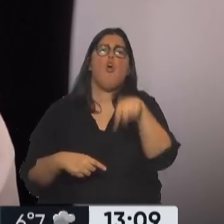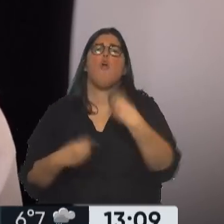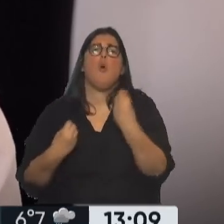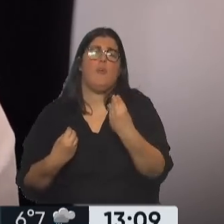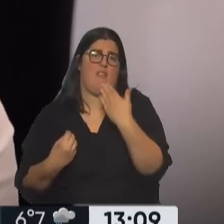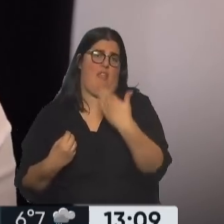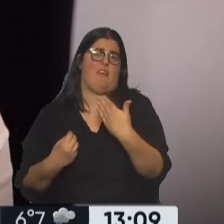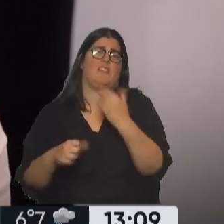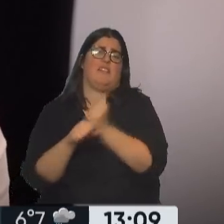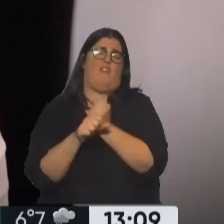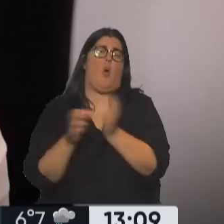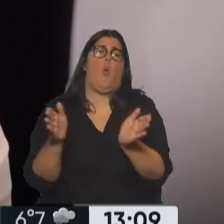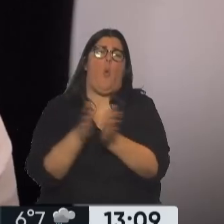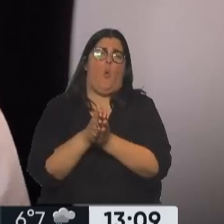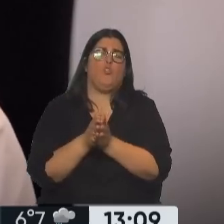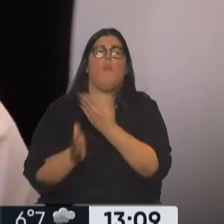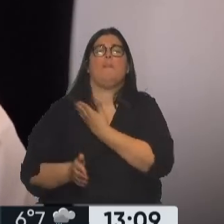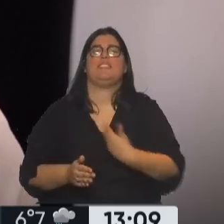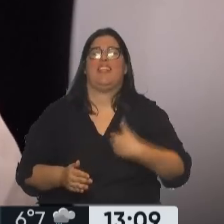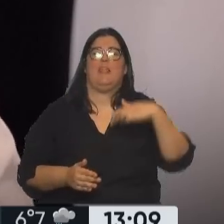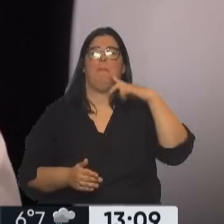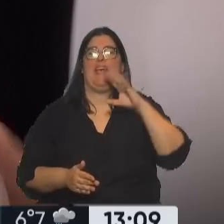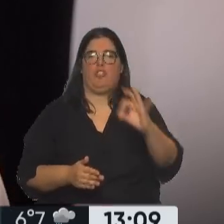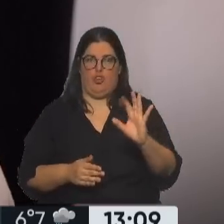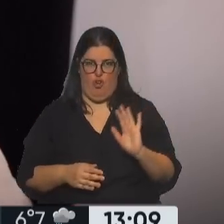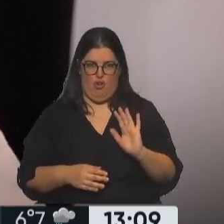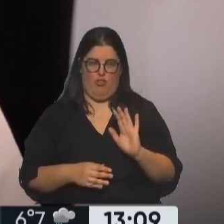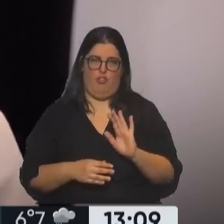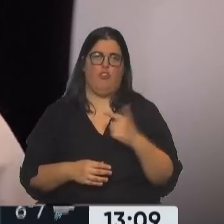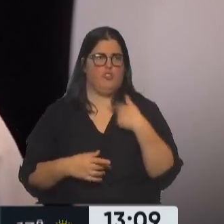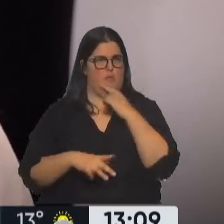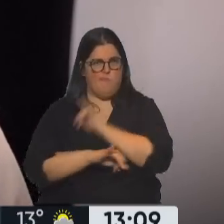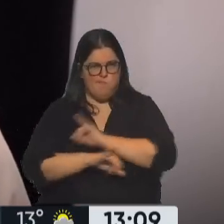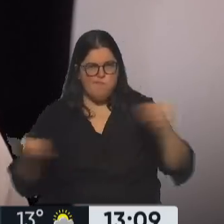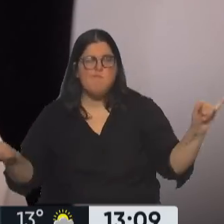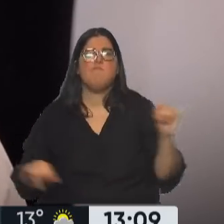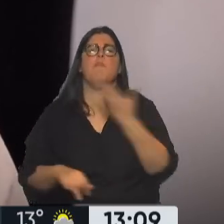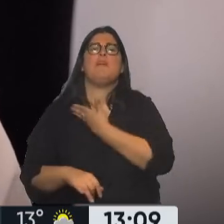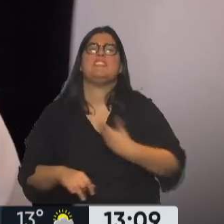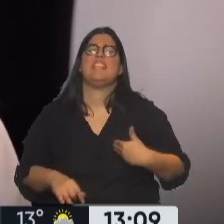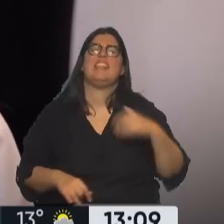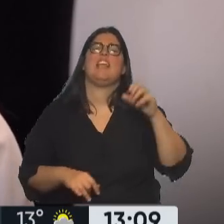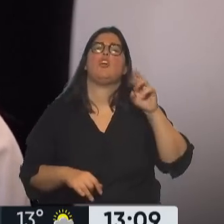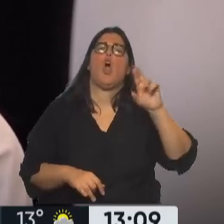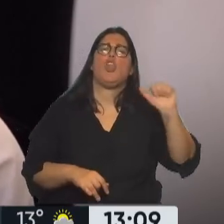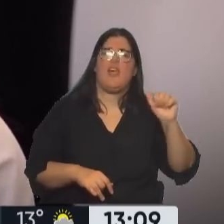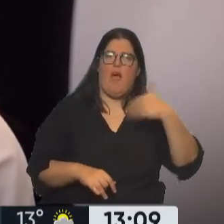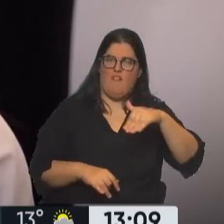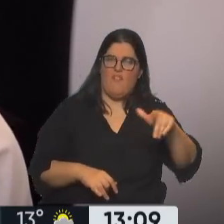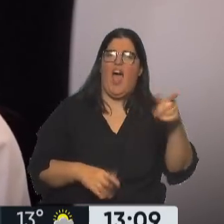conjunta con el presidente Petro. He dicho públicamente que el presidente Rafael Correa va a ser mi